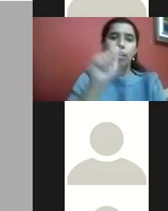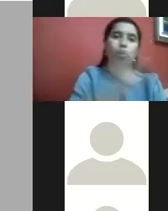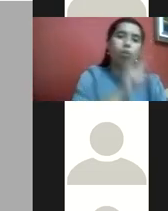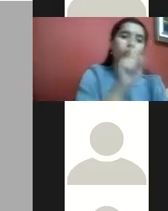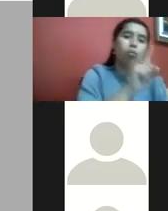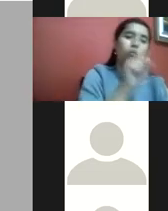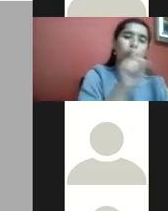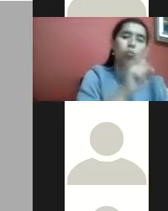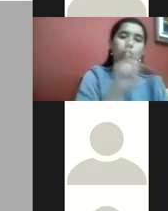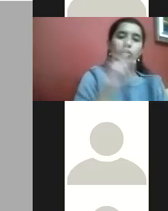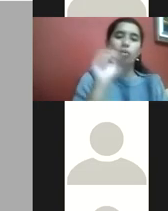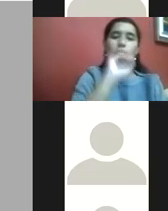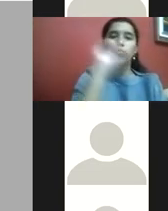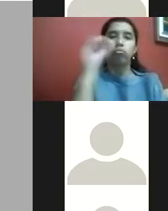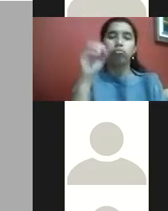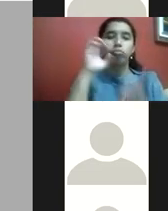100.